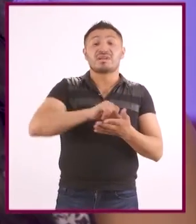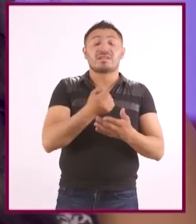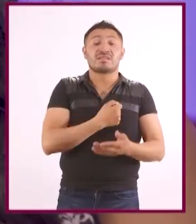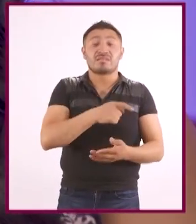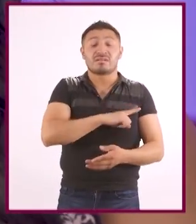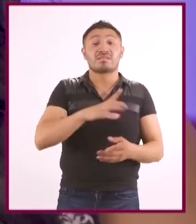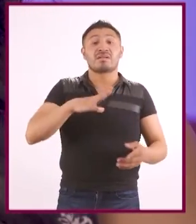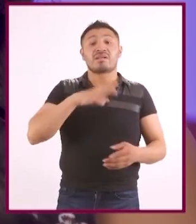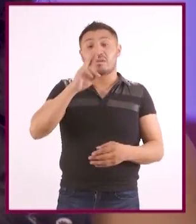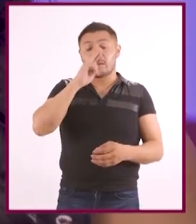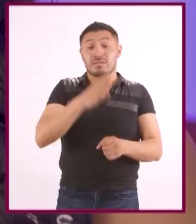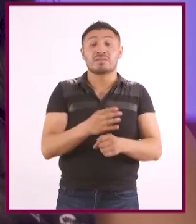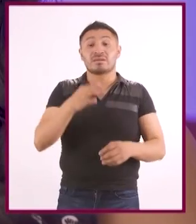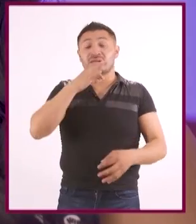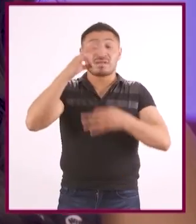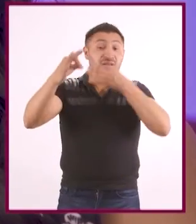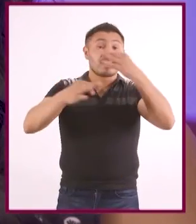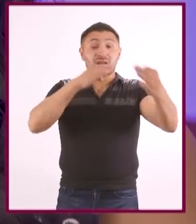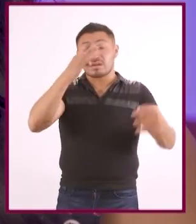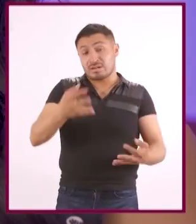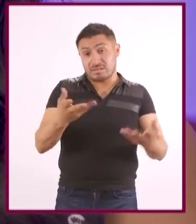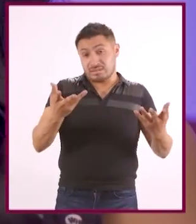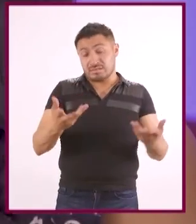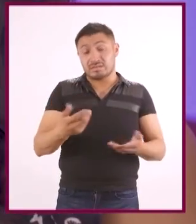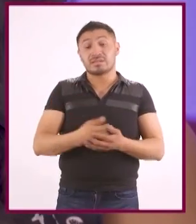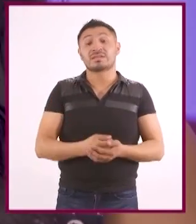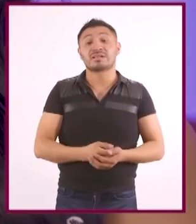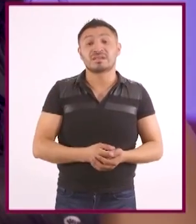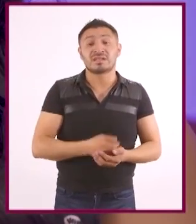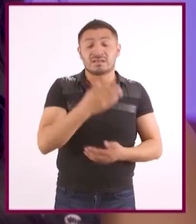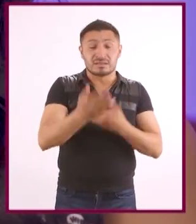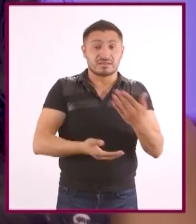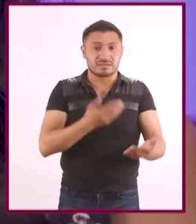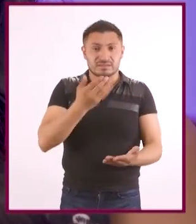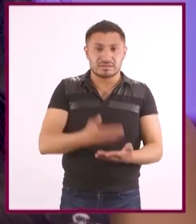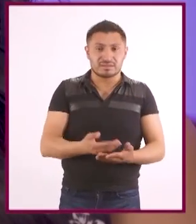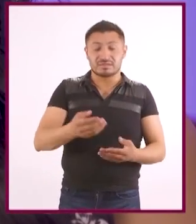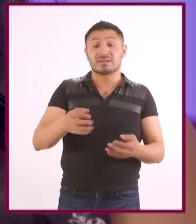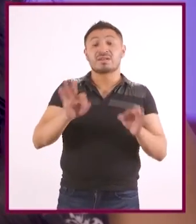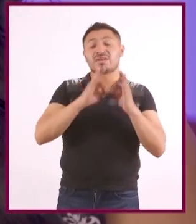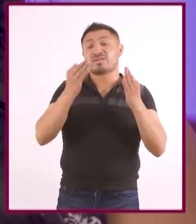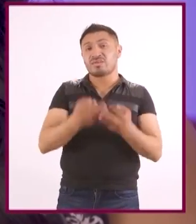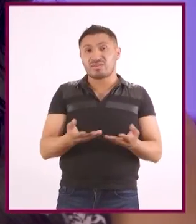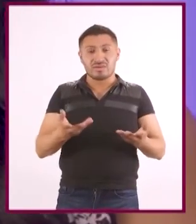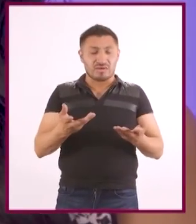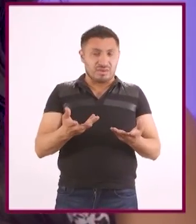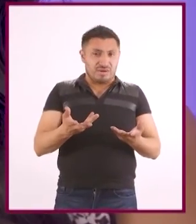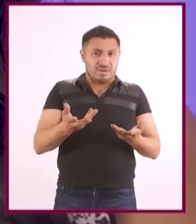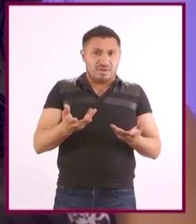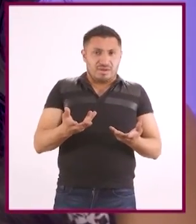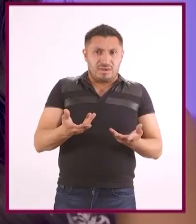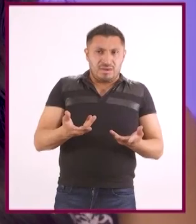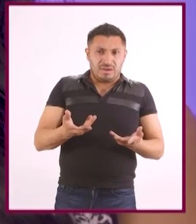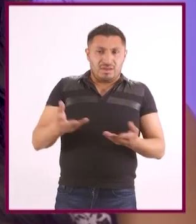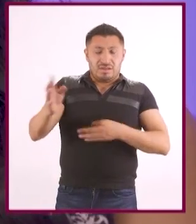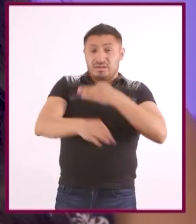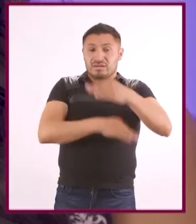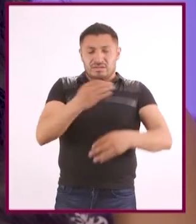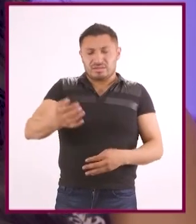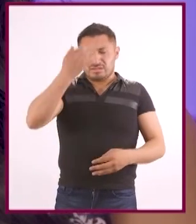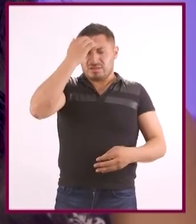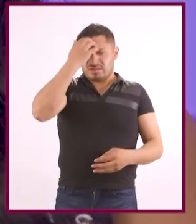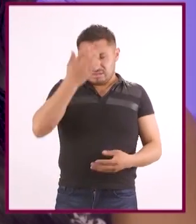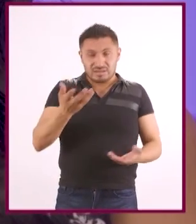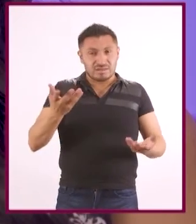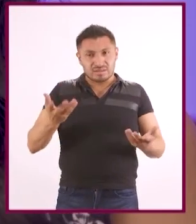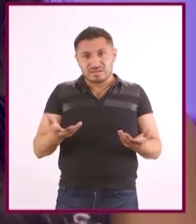organizar sus servicios de forma que se garantice la presencia de personal médico y de enfermería capacitado no objetor. De esta manera, se respeta el